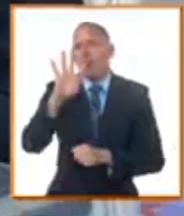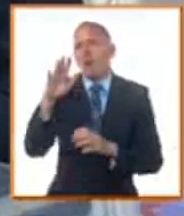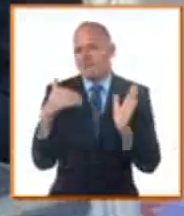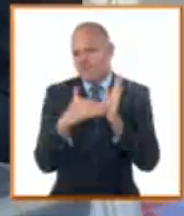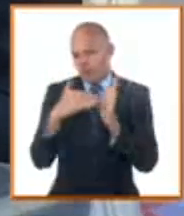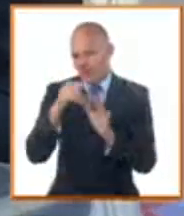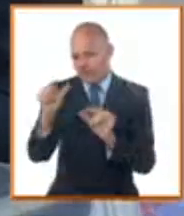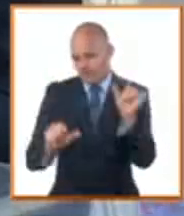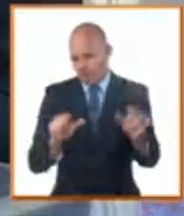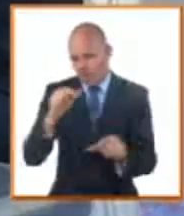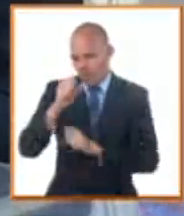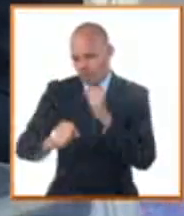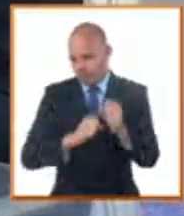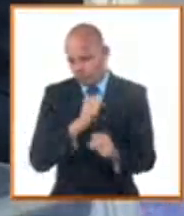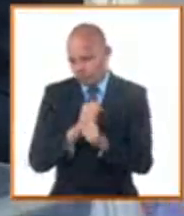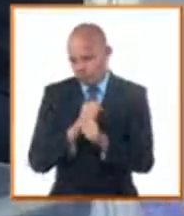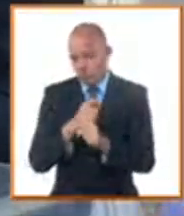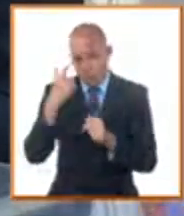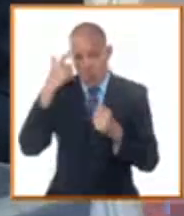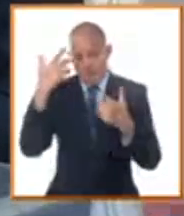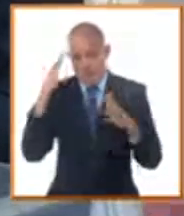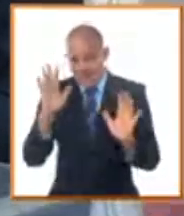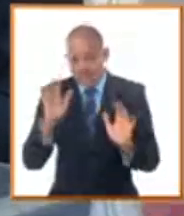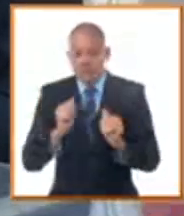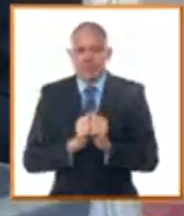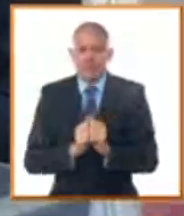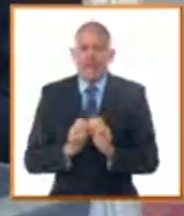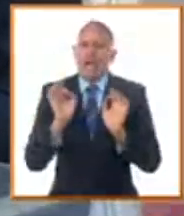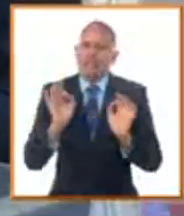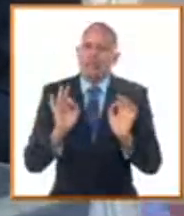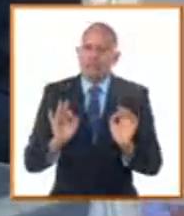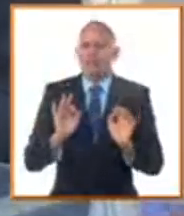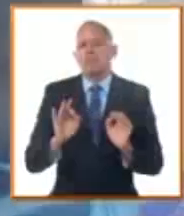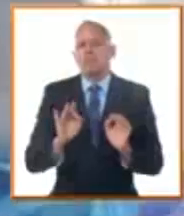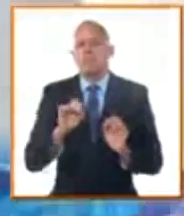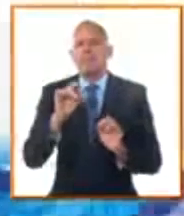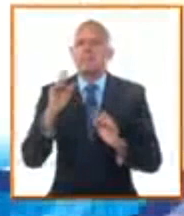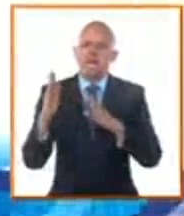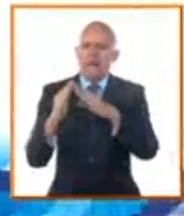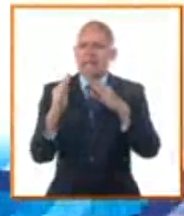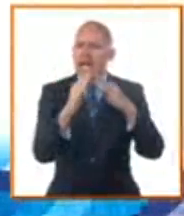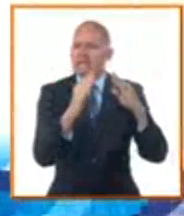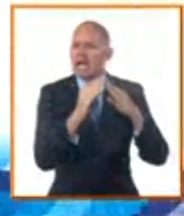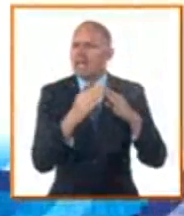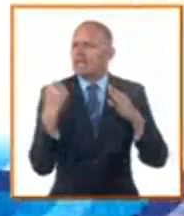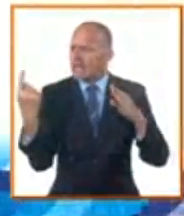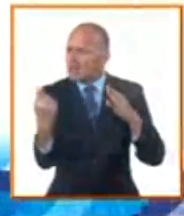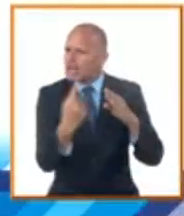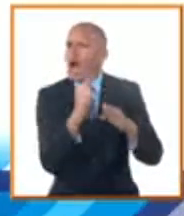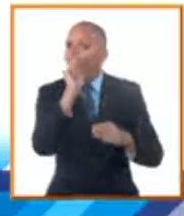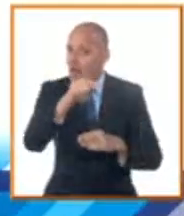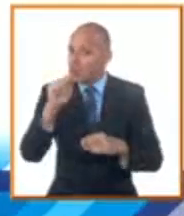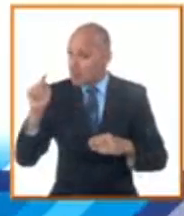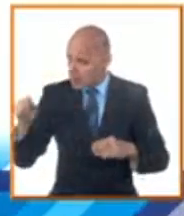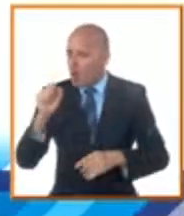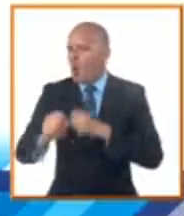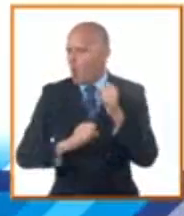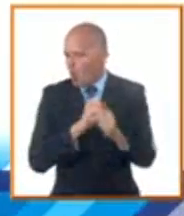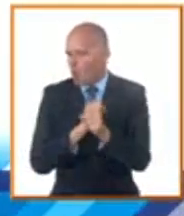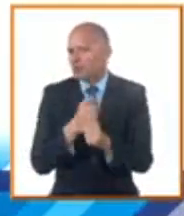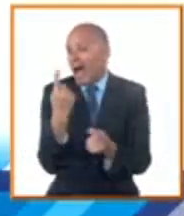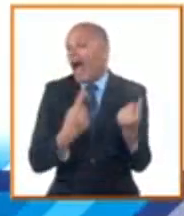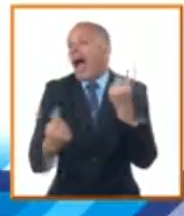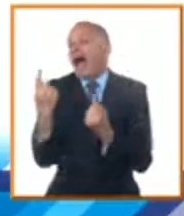prácticamente en cada familia cubana hay de 1 a 2 miembros que utilizan TransferMóvil, y esto denota